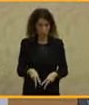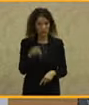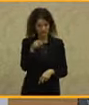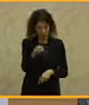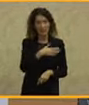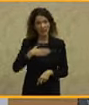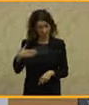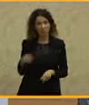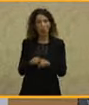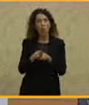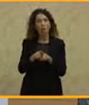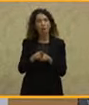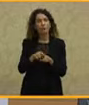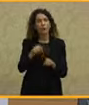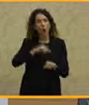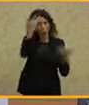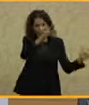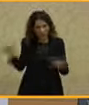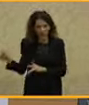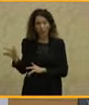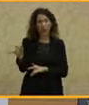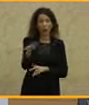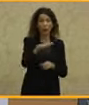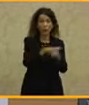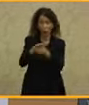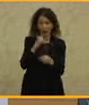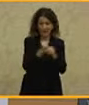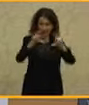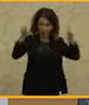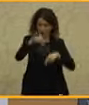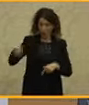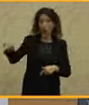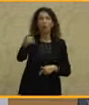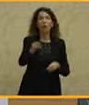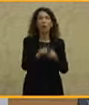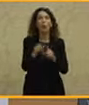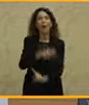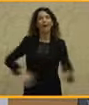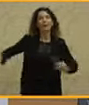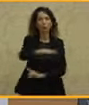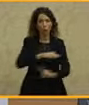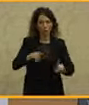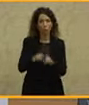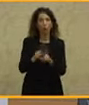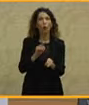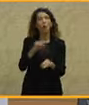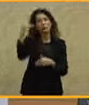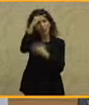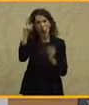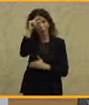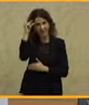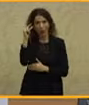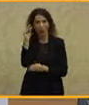también subrayamos que se tome conciencia de que los lugares de trabajo deben de ser entornos donde se cuide la salud